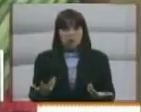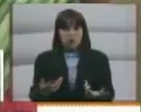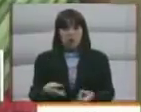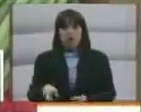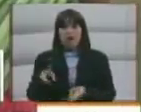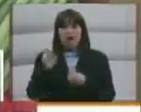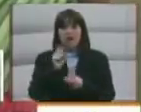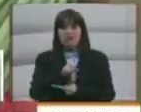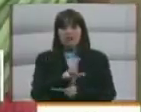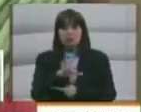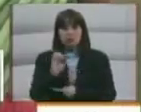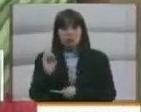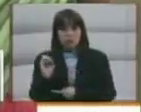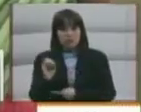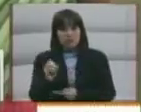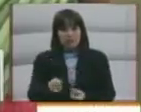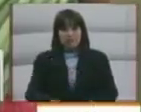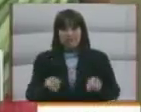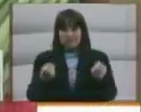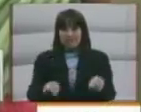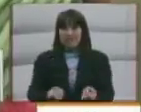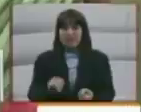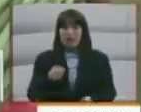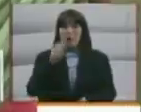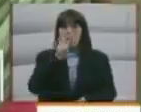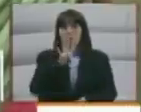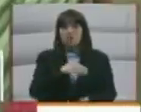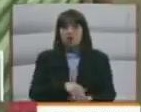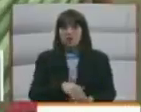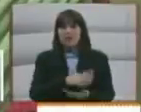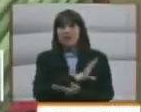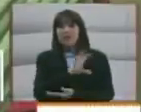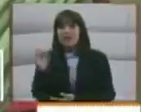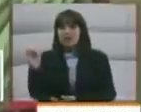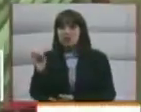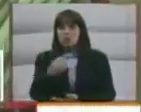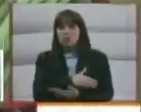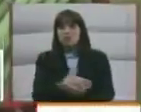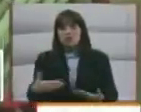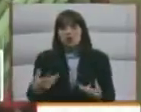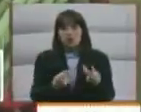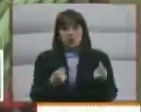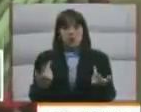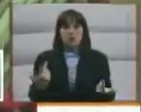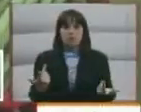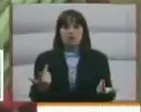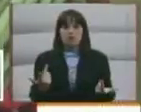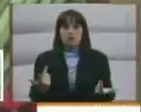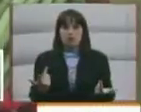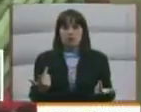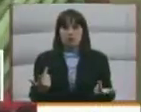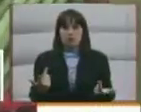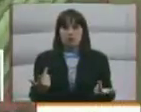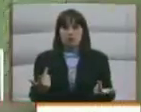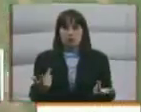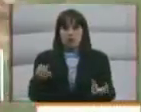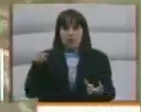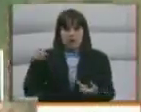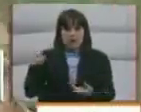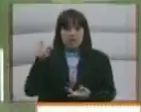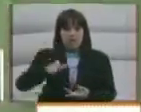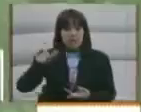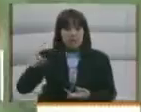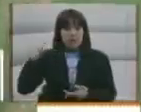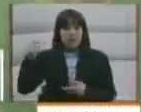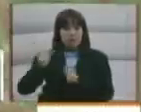cestas 4.500 millones de bolívares. Estamos hablando que estos especuladores la